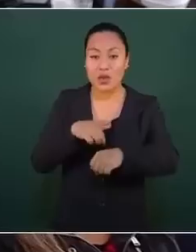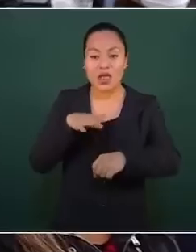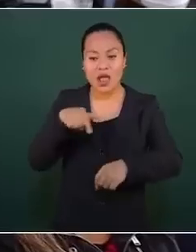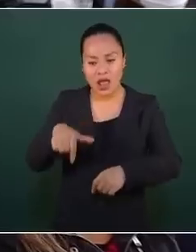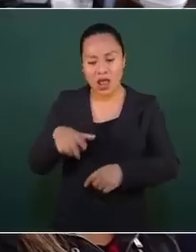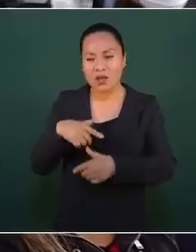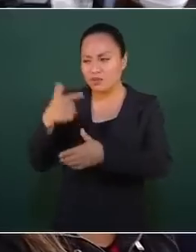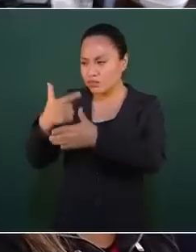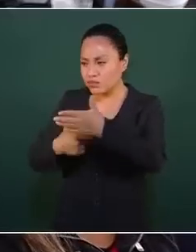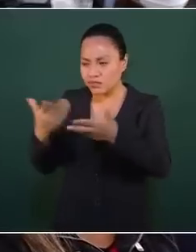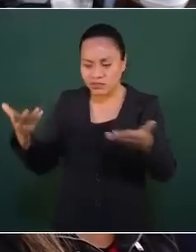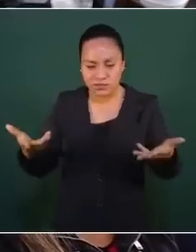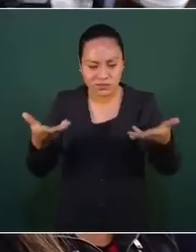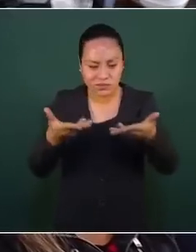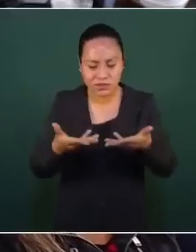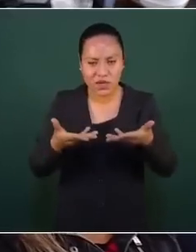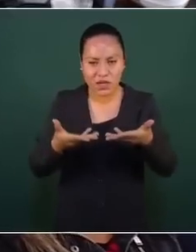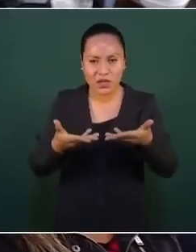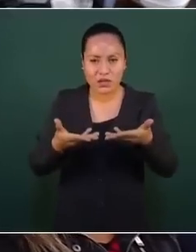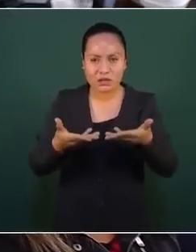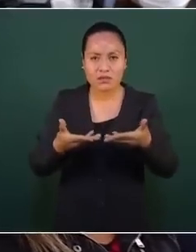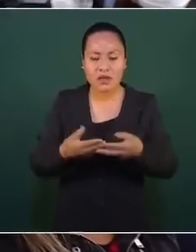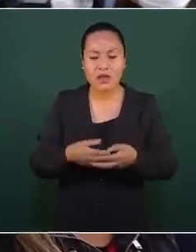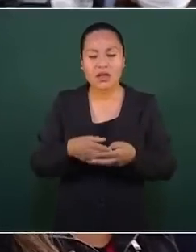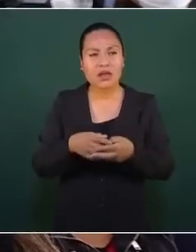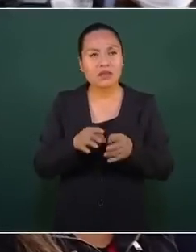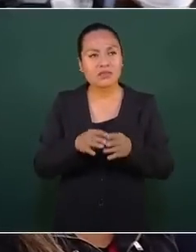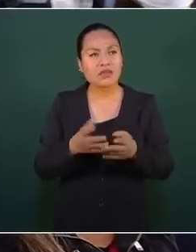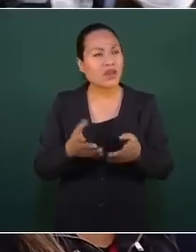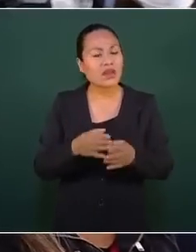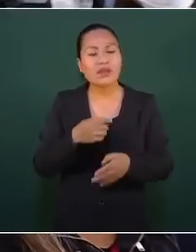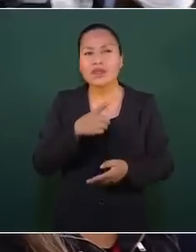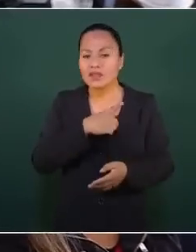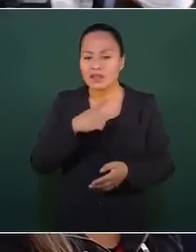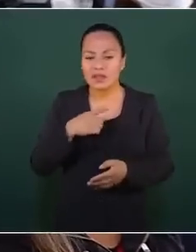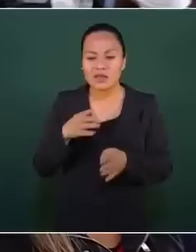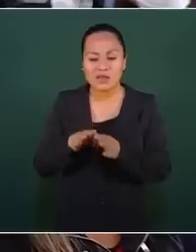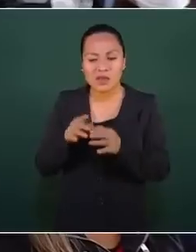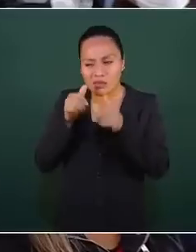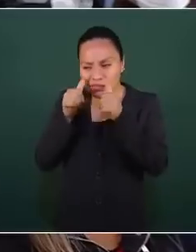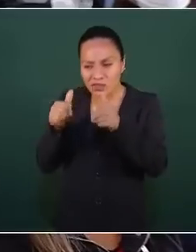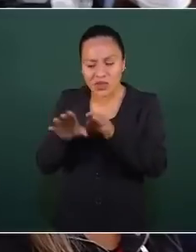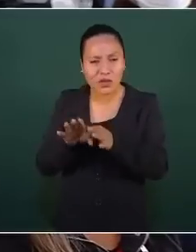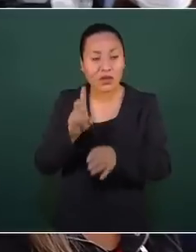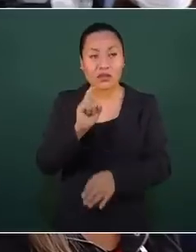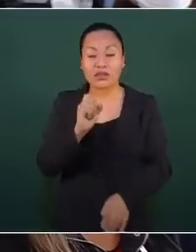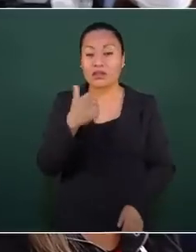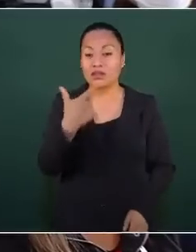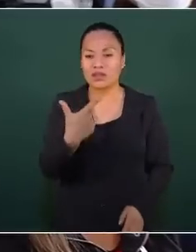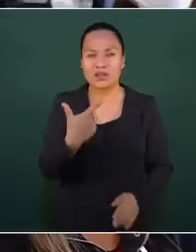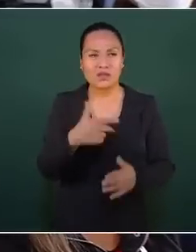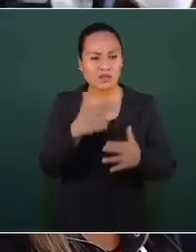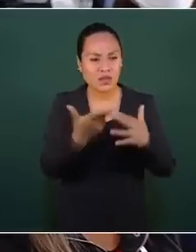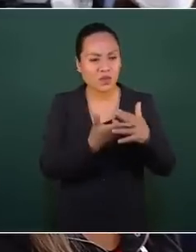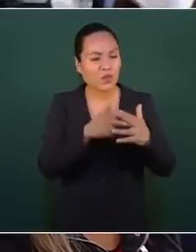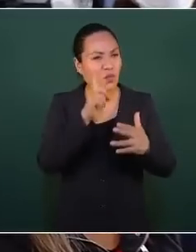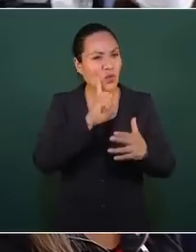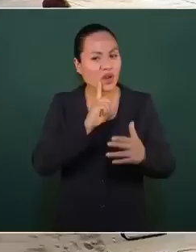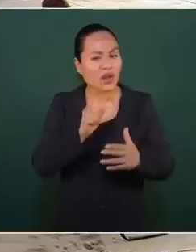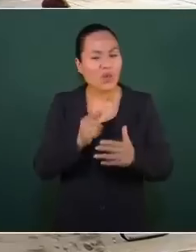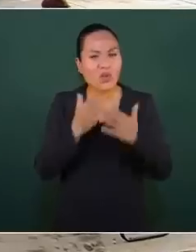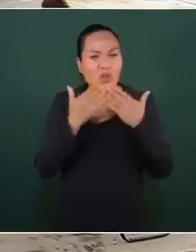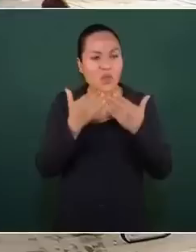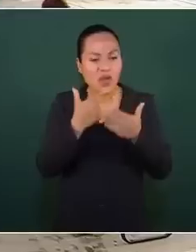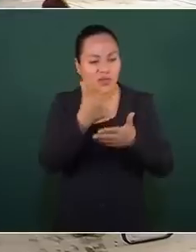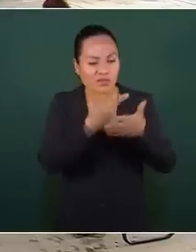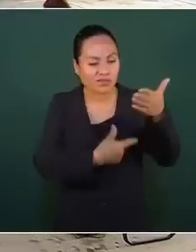país. Sin embargo, valdría la pena aclarar a qué se debe que 37 feminicidios no estén contabilizados.